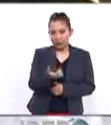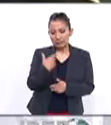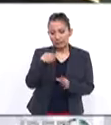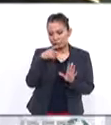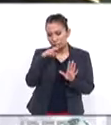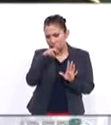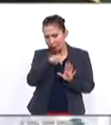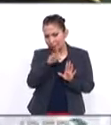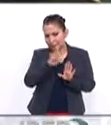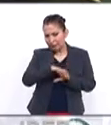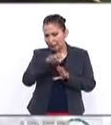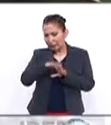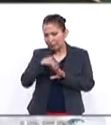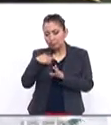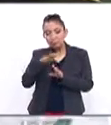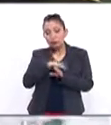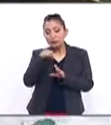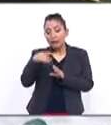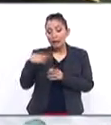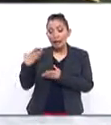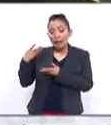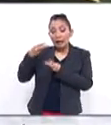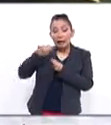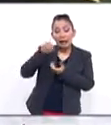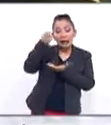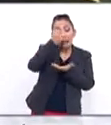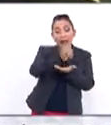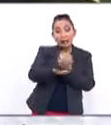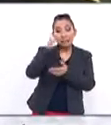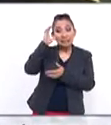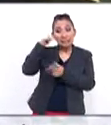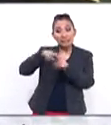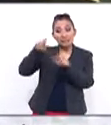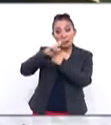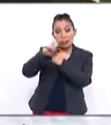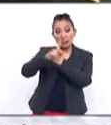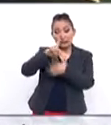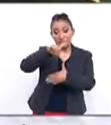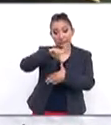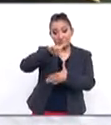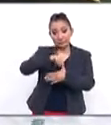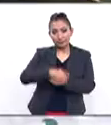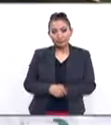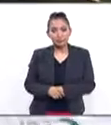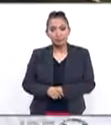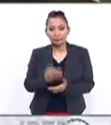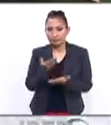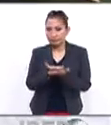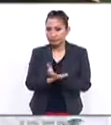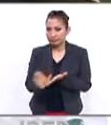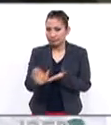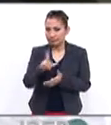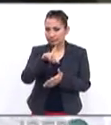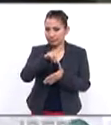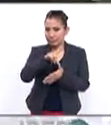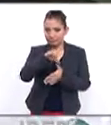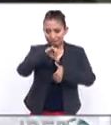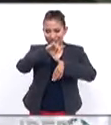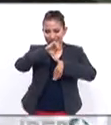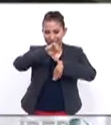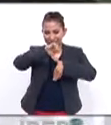tendencia que responde a la inversión que China ha tenido en diferentes países de América Latina. Por una parte, en América del